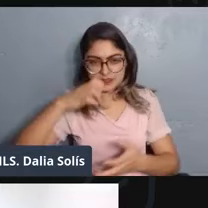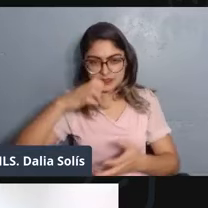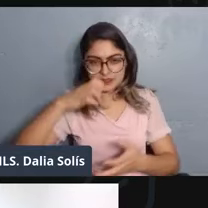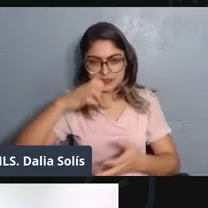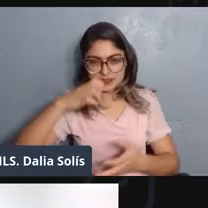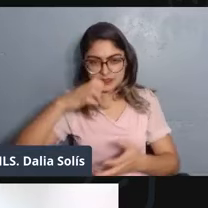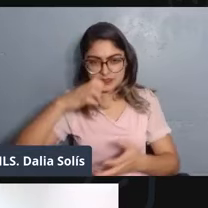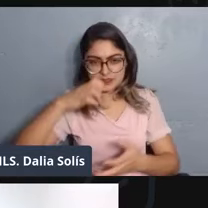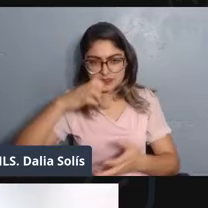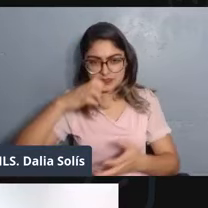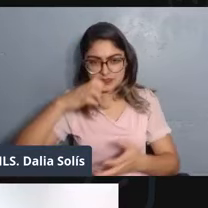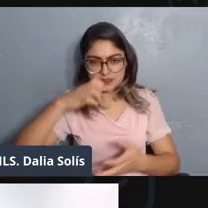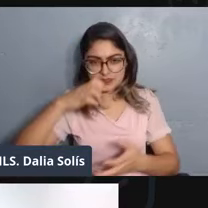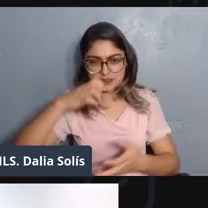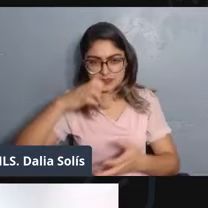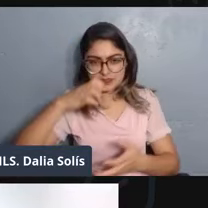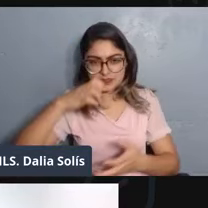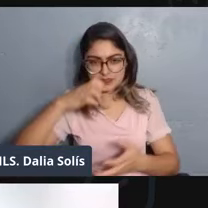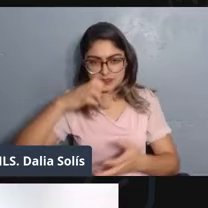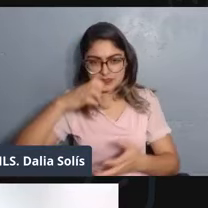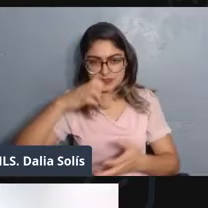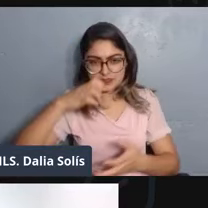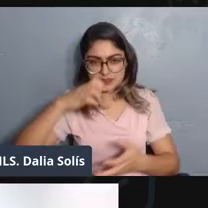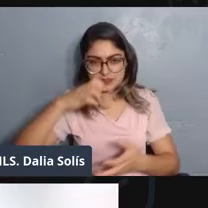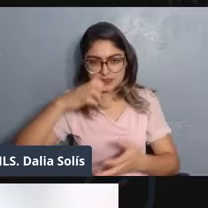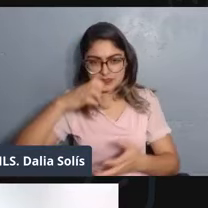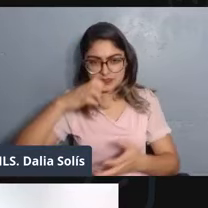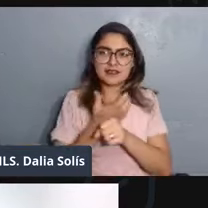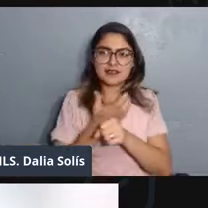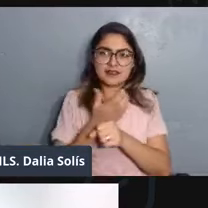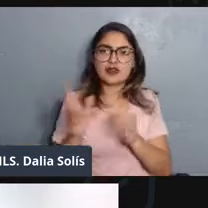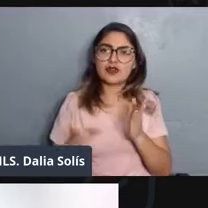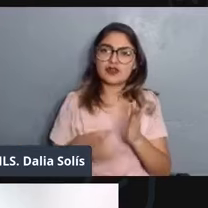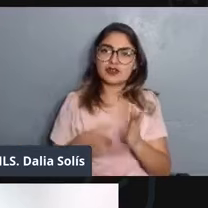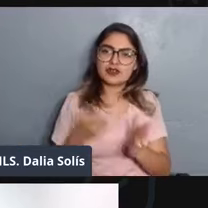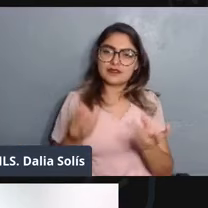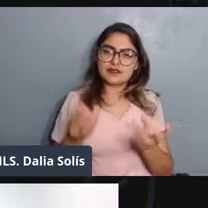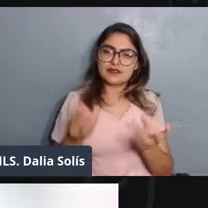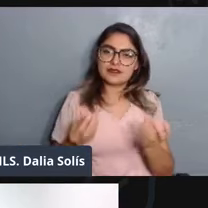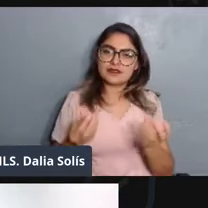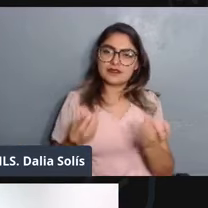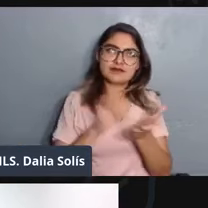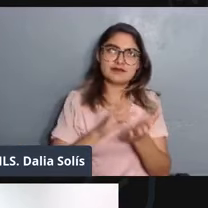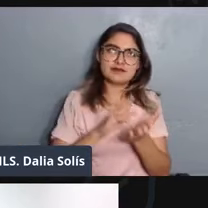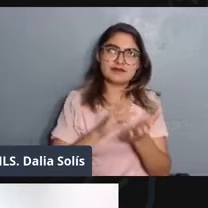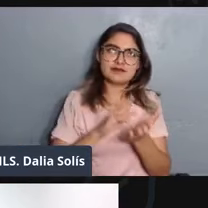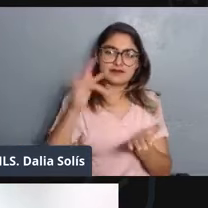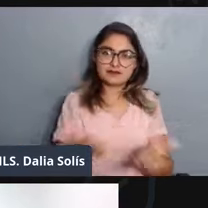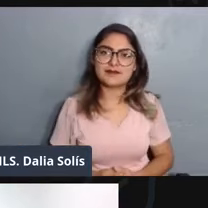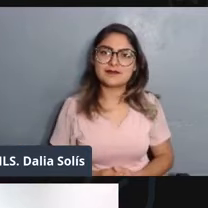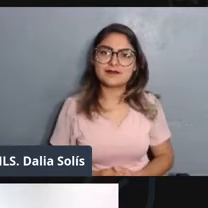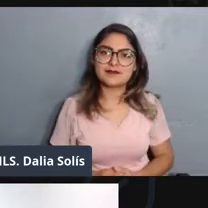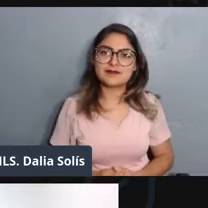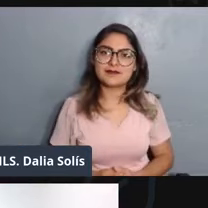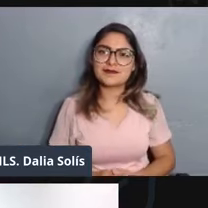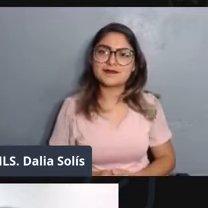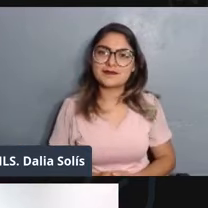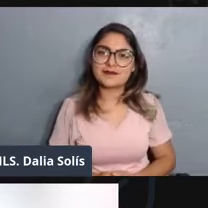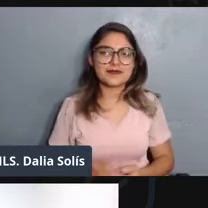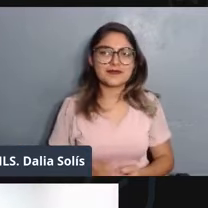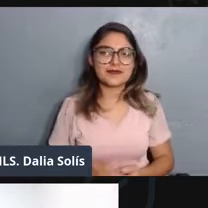gracias. Al contrario, gracias a ti por darnos la oportunidad de seguir compartiendo lo poquito que sabemos, ¿verdad? Nombre.